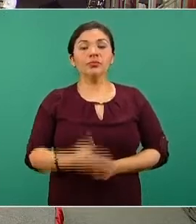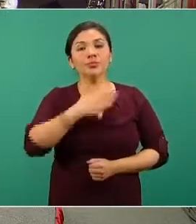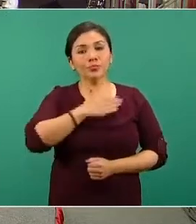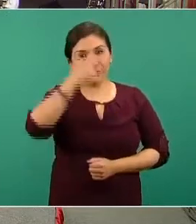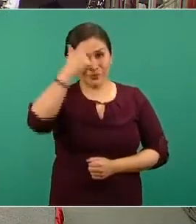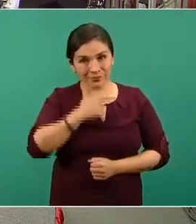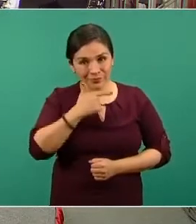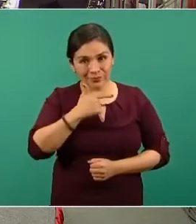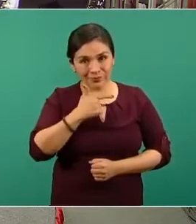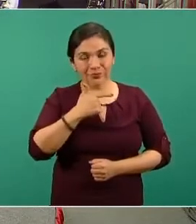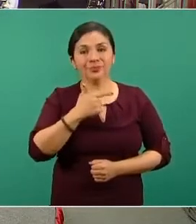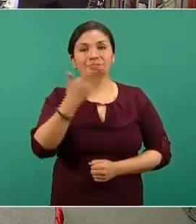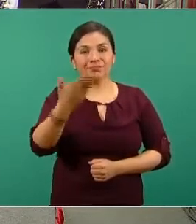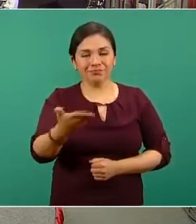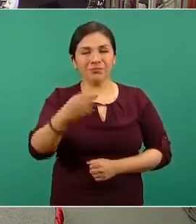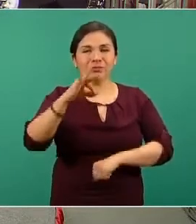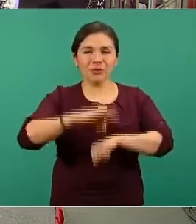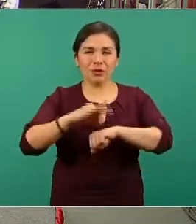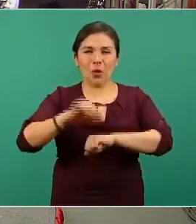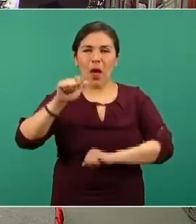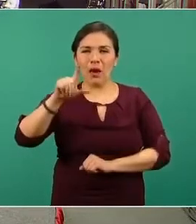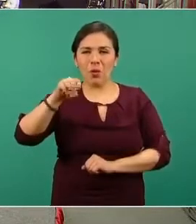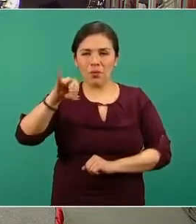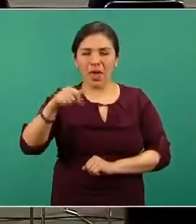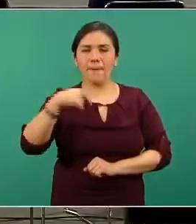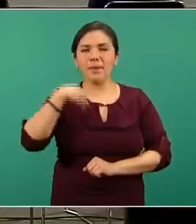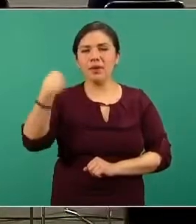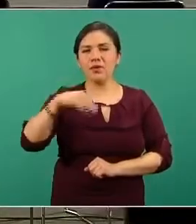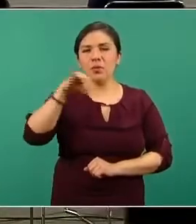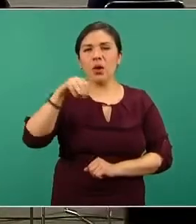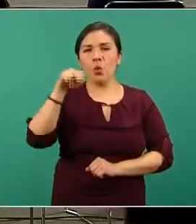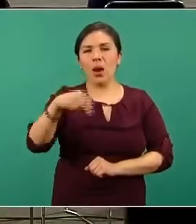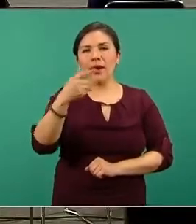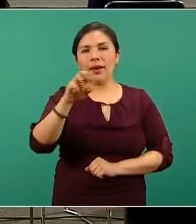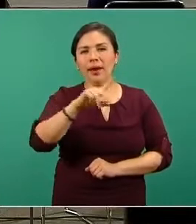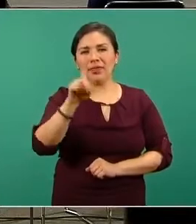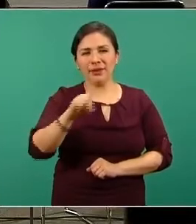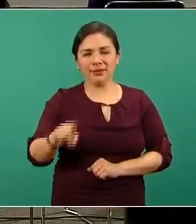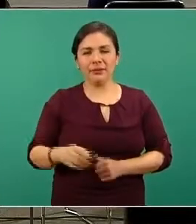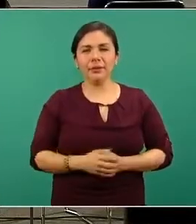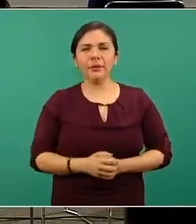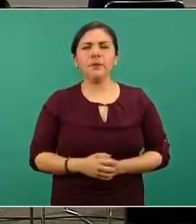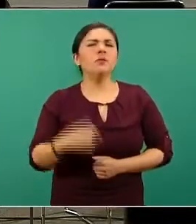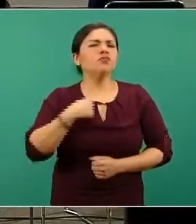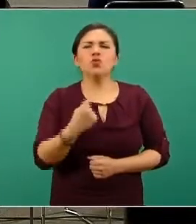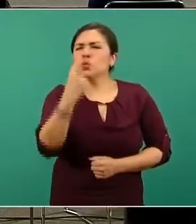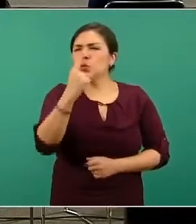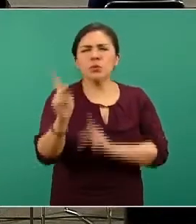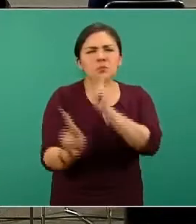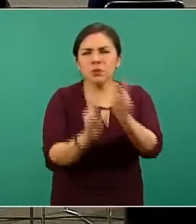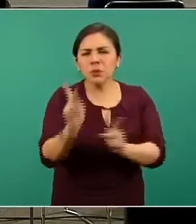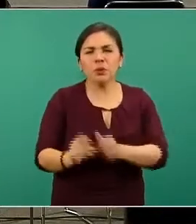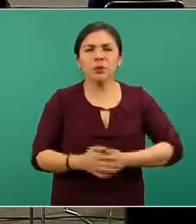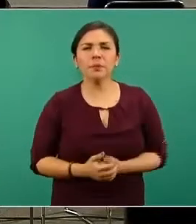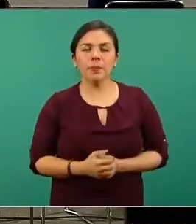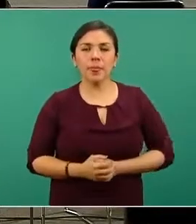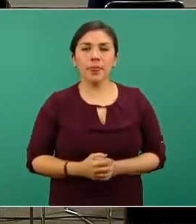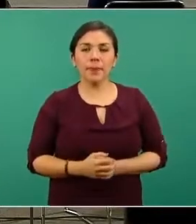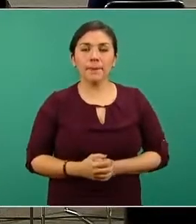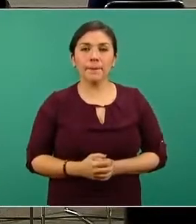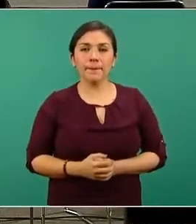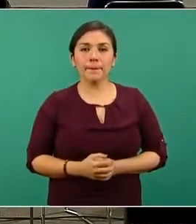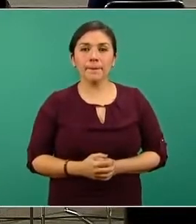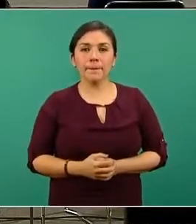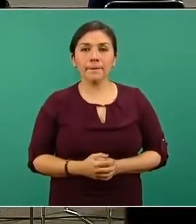Buenas noches, doctor. Alumnia, Juan Hernández del periódico Basta, del Grupo Cantón. En sí, nada más voy a hacer una pregunta.